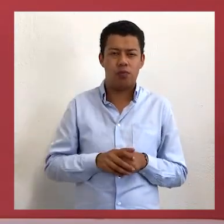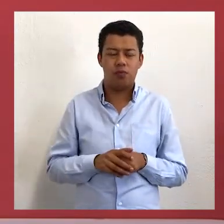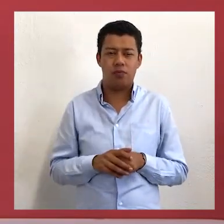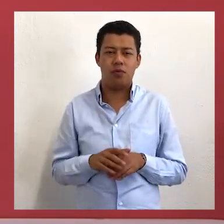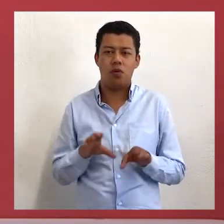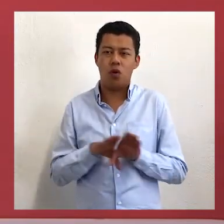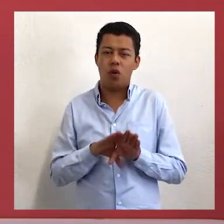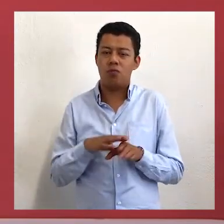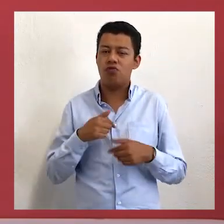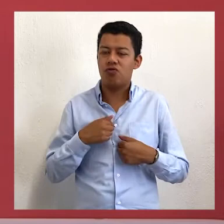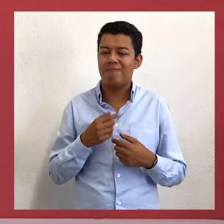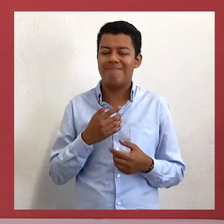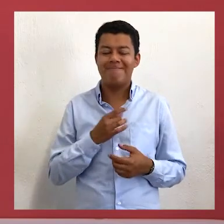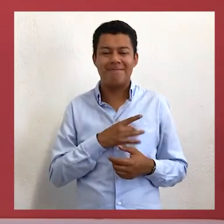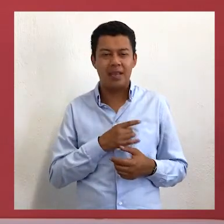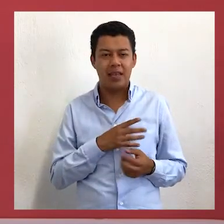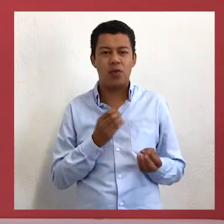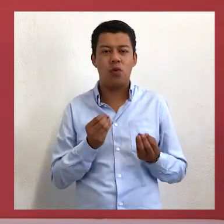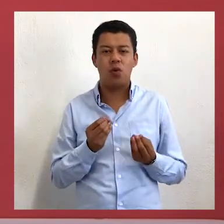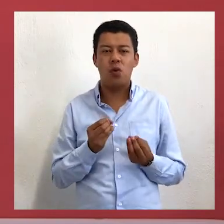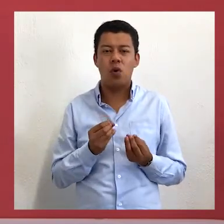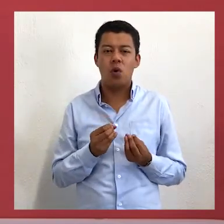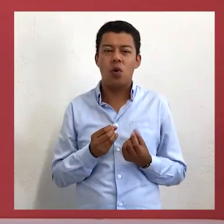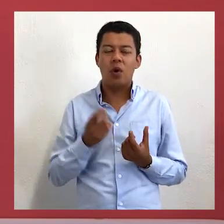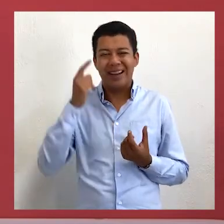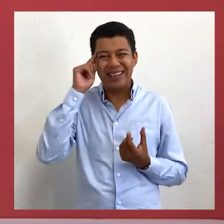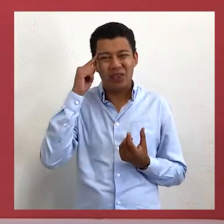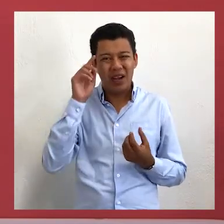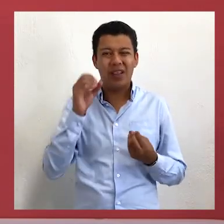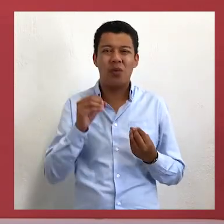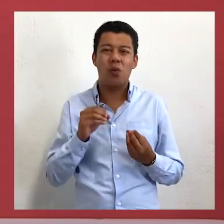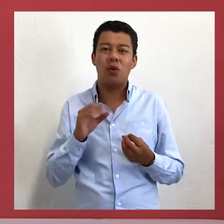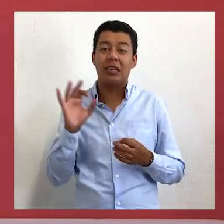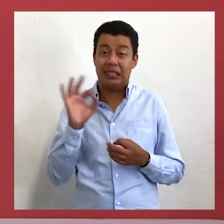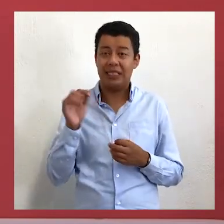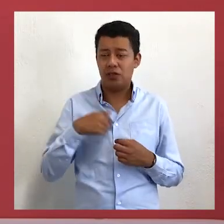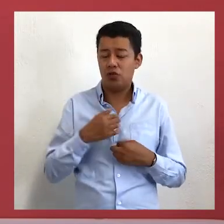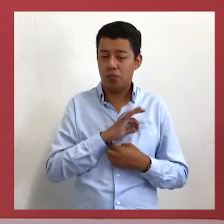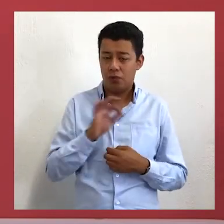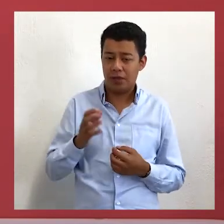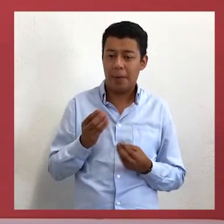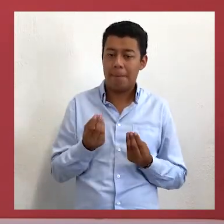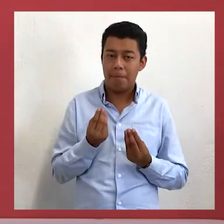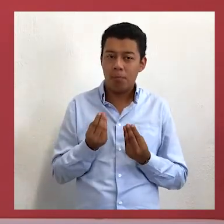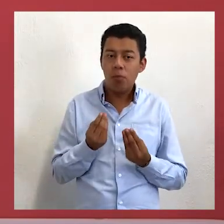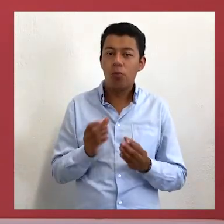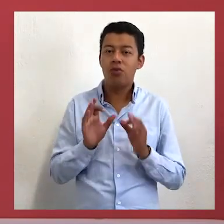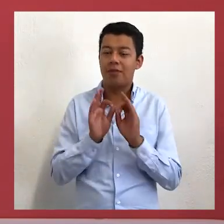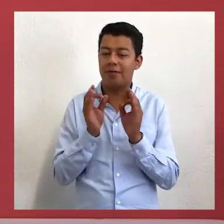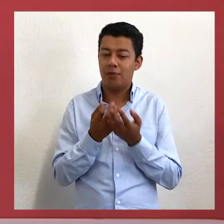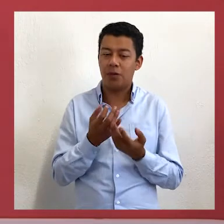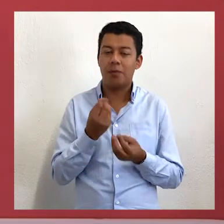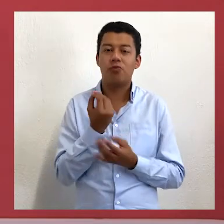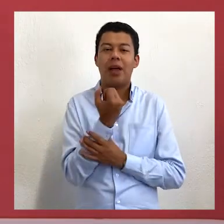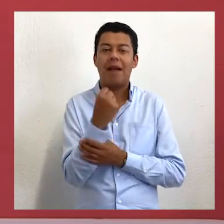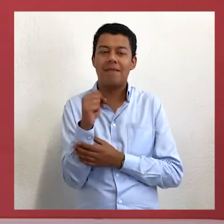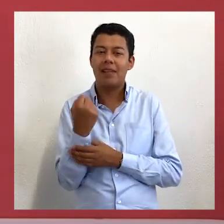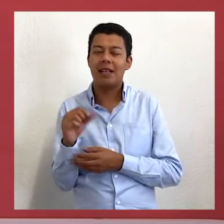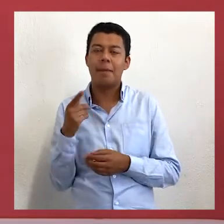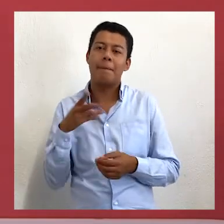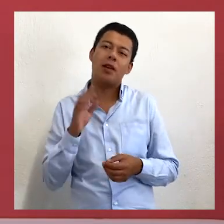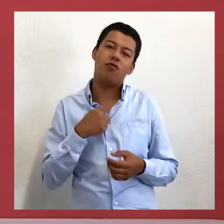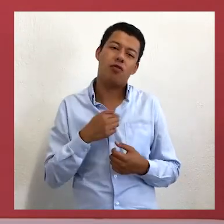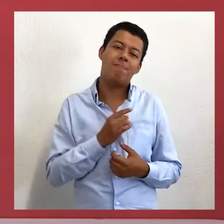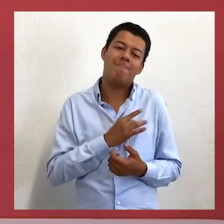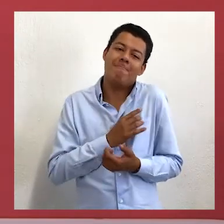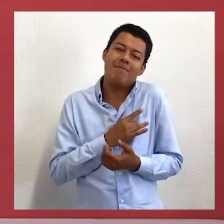adulto y tal vez sea una persona insegura, tal vez sea una persona con mucho potencial, pero no me atreva a hacerlo, no me atreva a dar